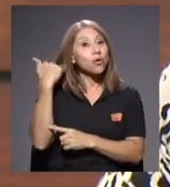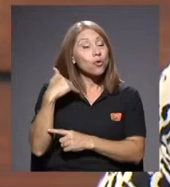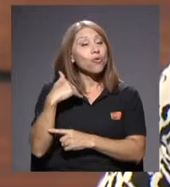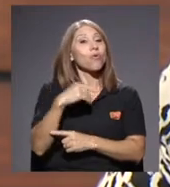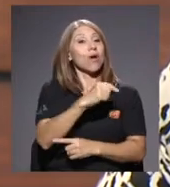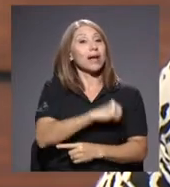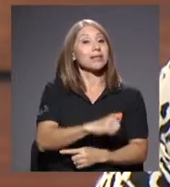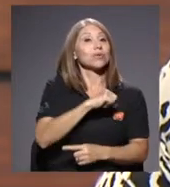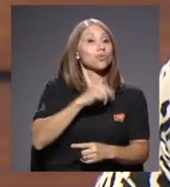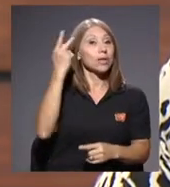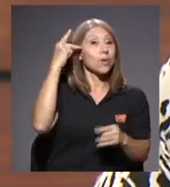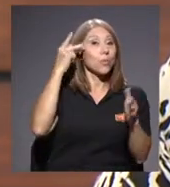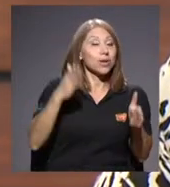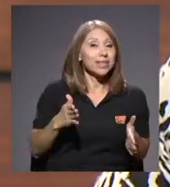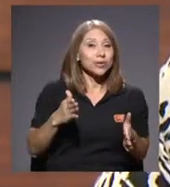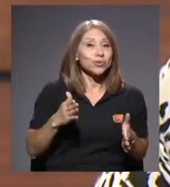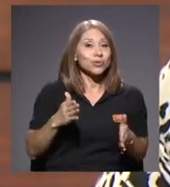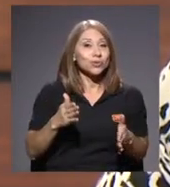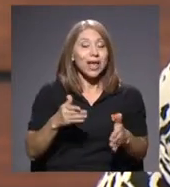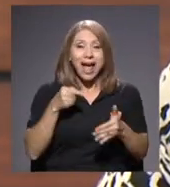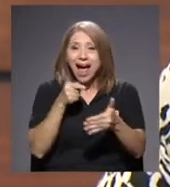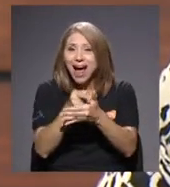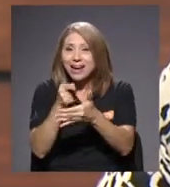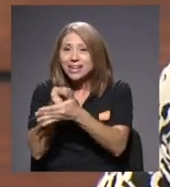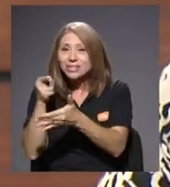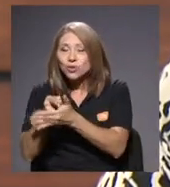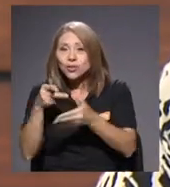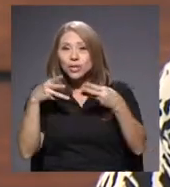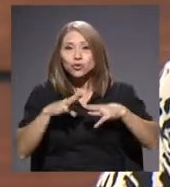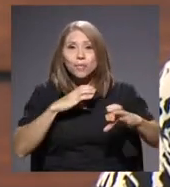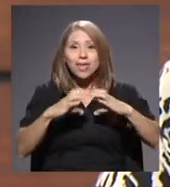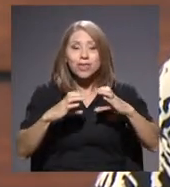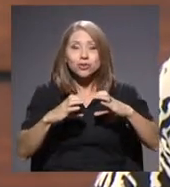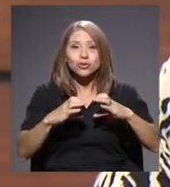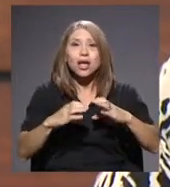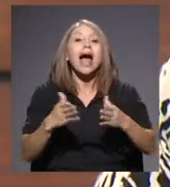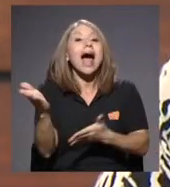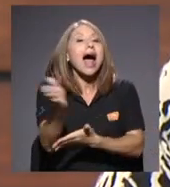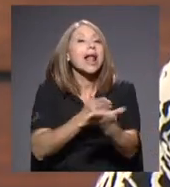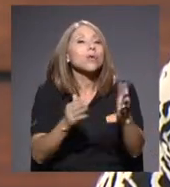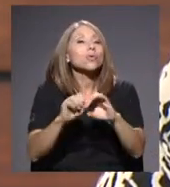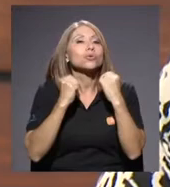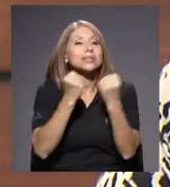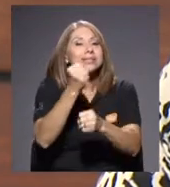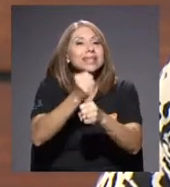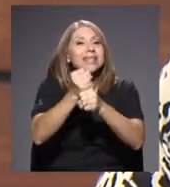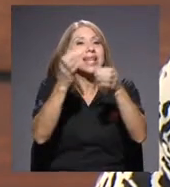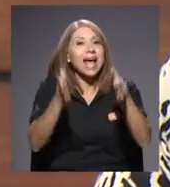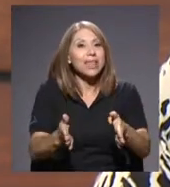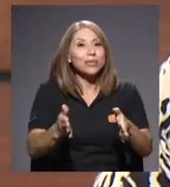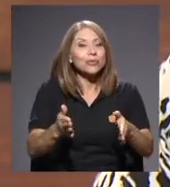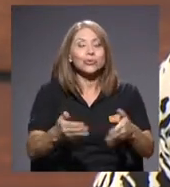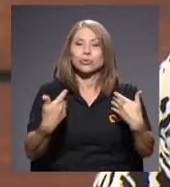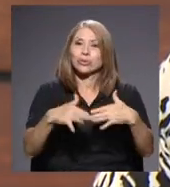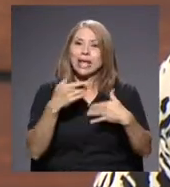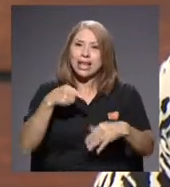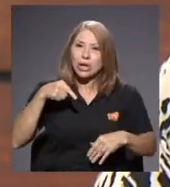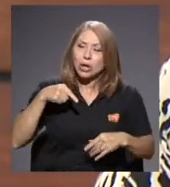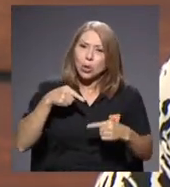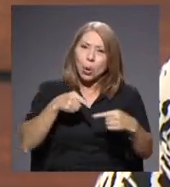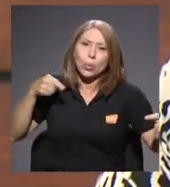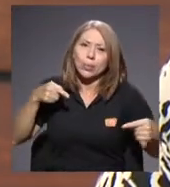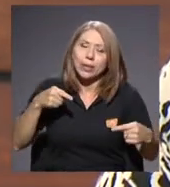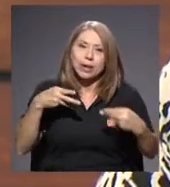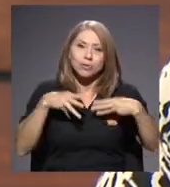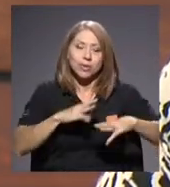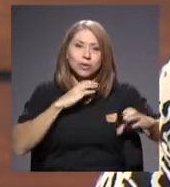medios, y este año me parece que la actitud de algunos sindicatos en contra de los medios de comunicación y su rol nos va a afectar